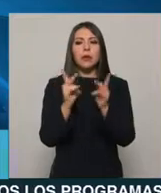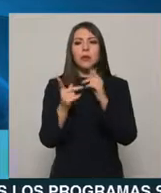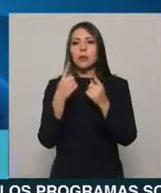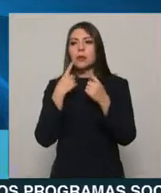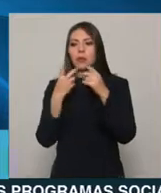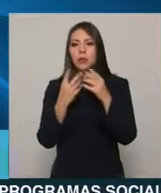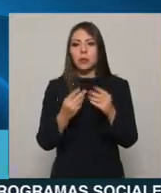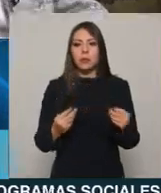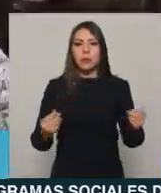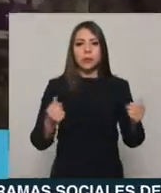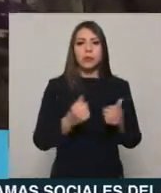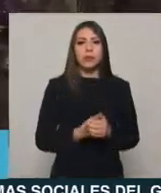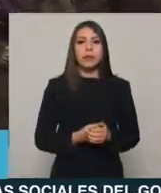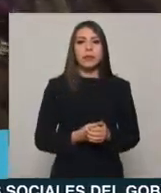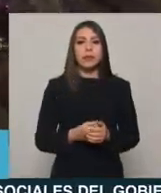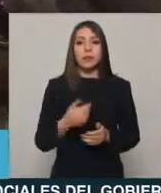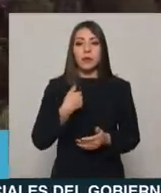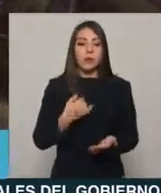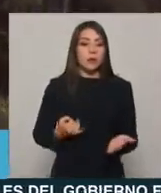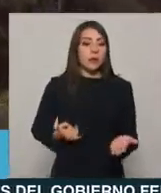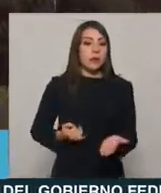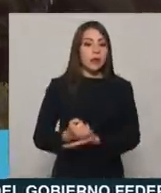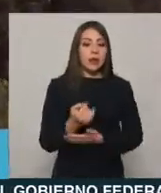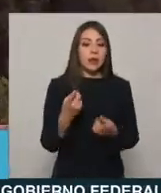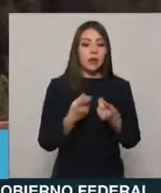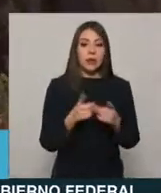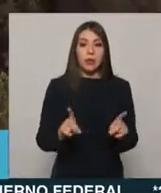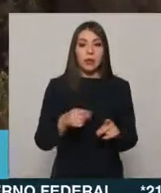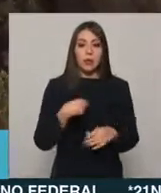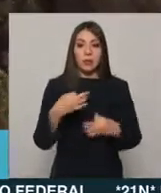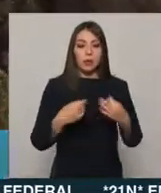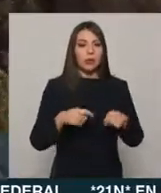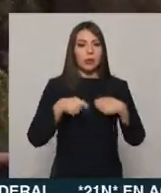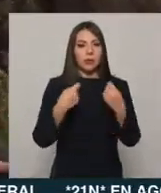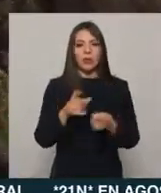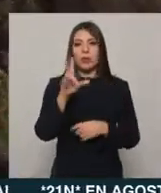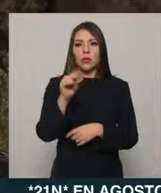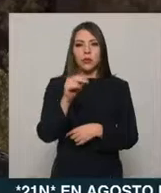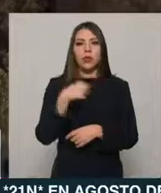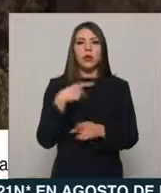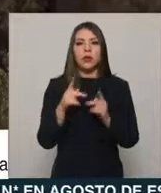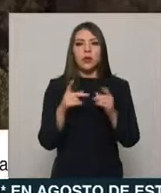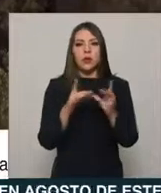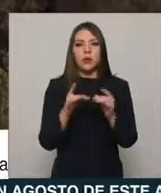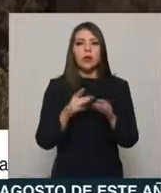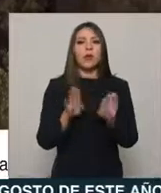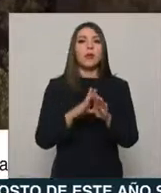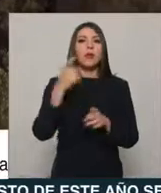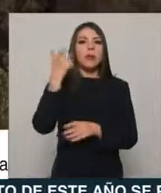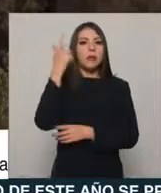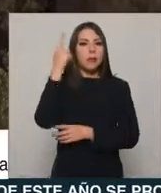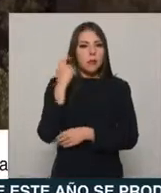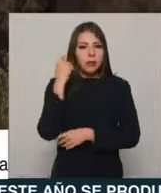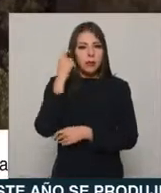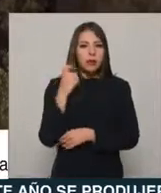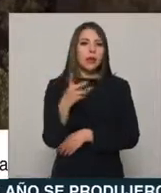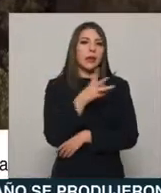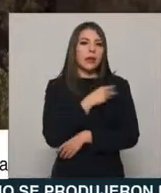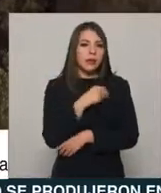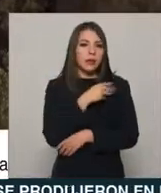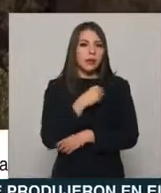dar la sentencia de divorcio. Nosotros vamos resolviendo lo que hay alrededor del divorcio, pensiones,